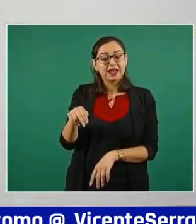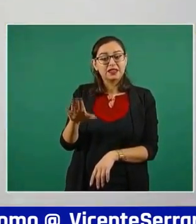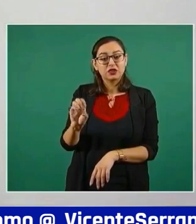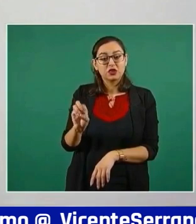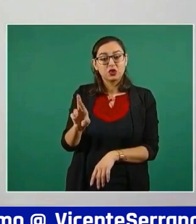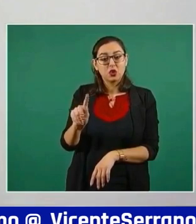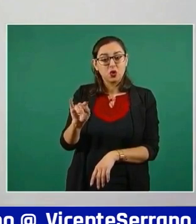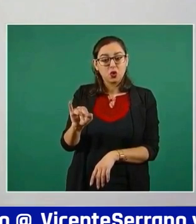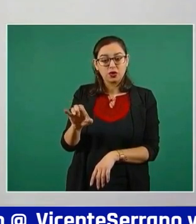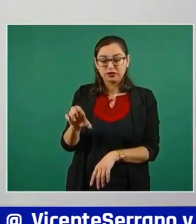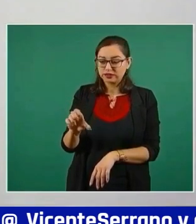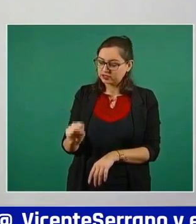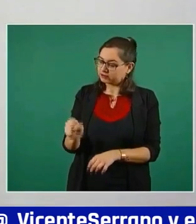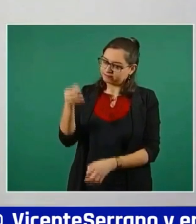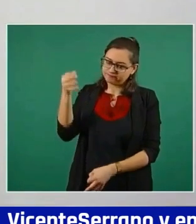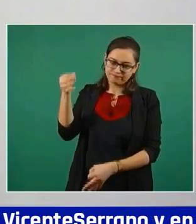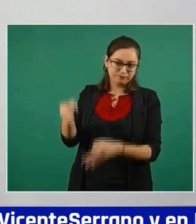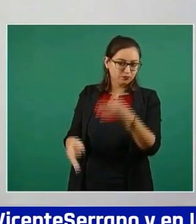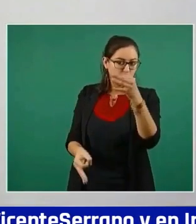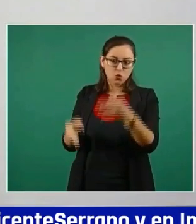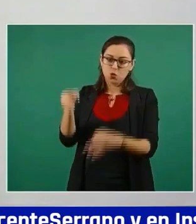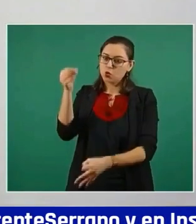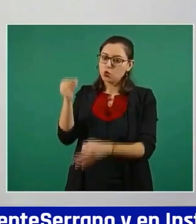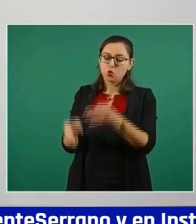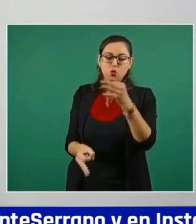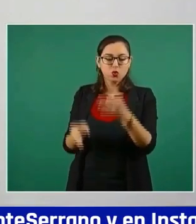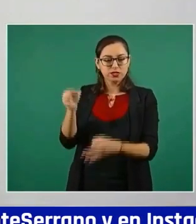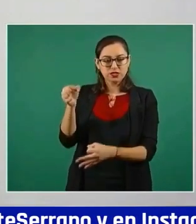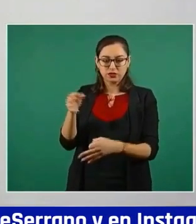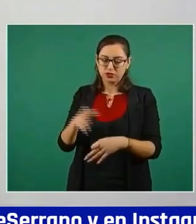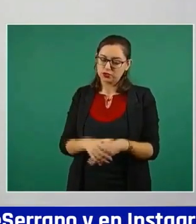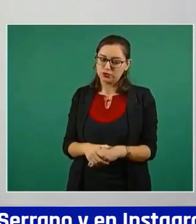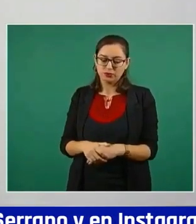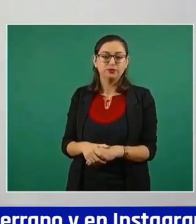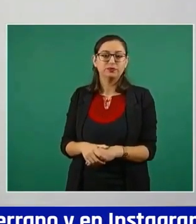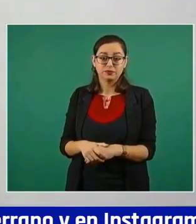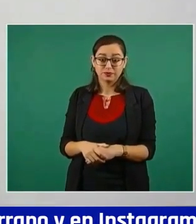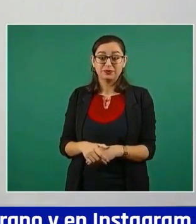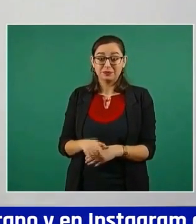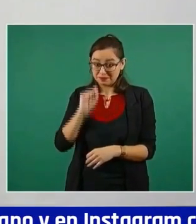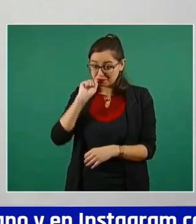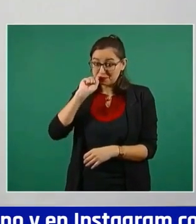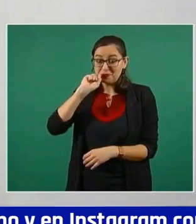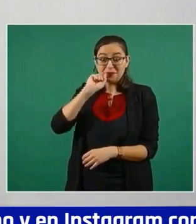entre otras acusaciones, por haber asesinado